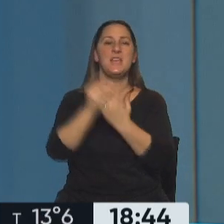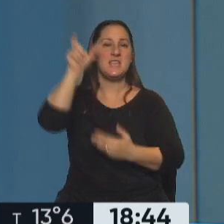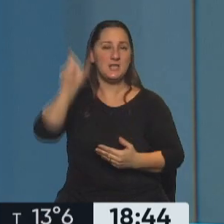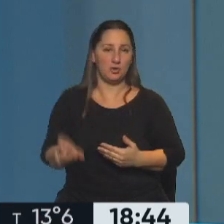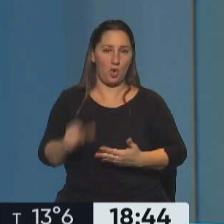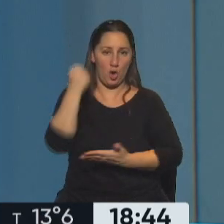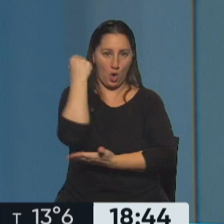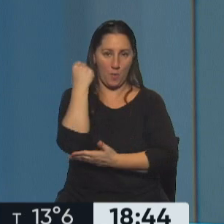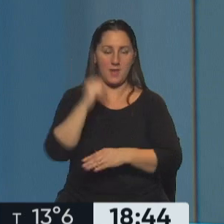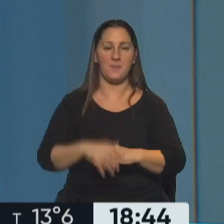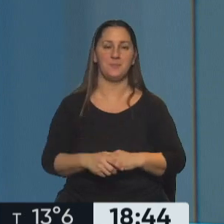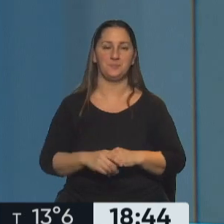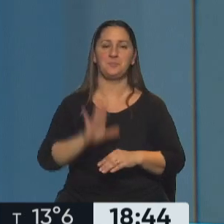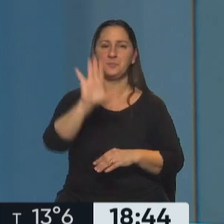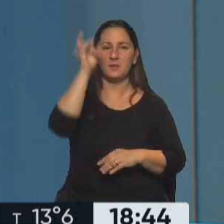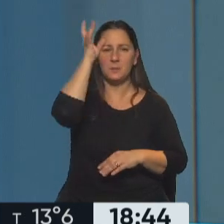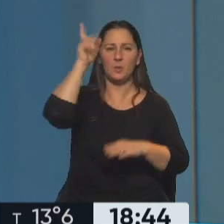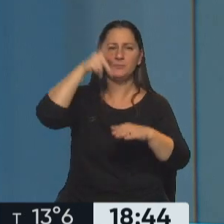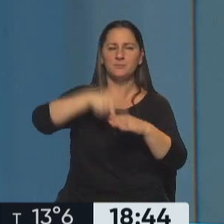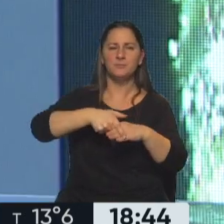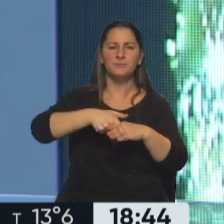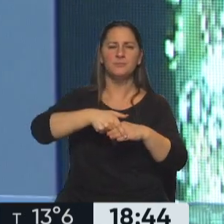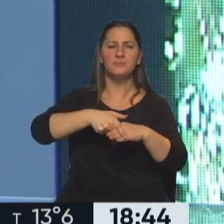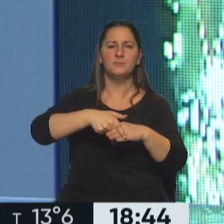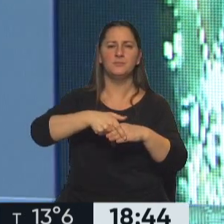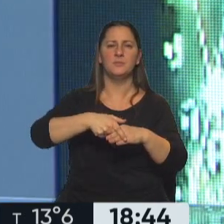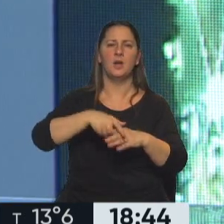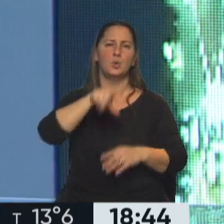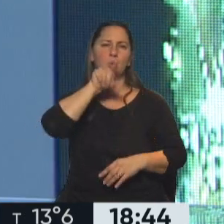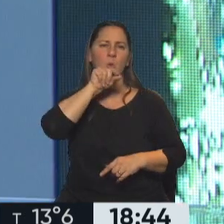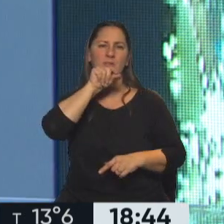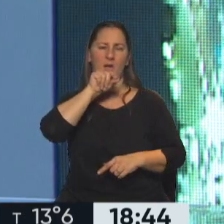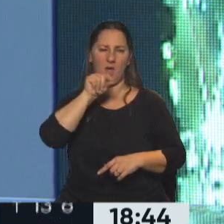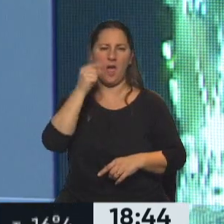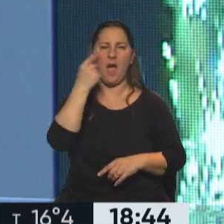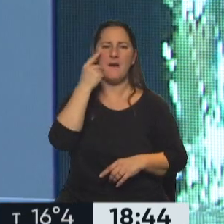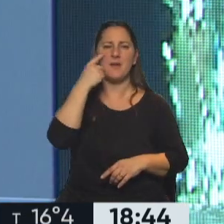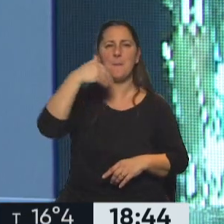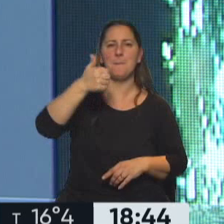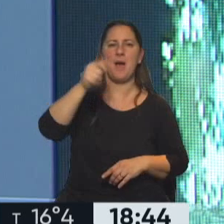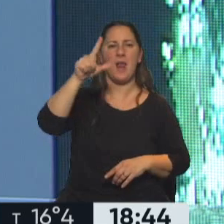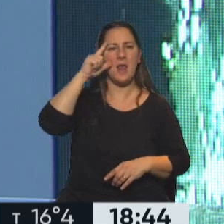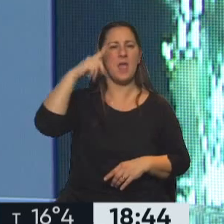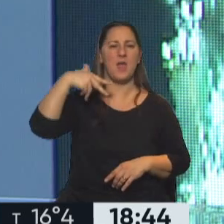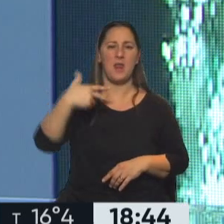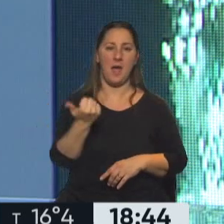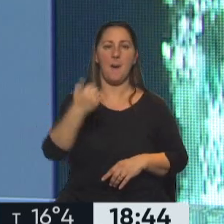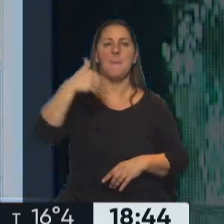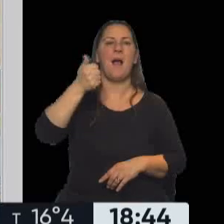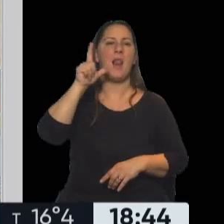como ministro Nasa, también... mira, te voy a interrumpir, vamos a ir rápido a Twitter para ver otra vez a Malena Galmarini. Recordemos que